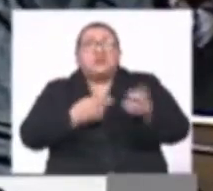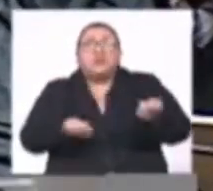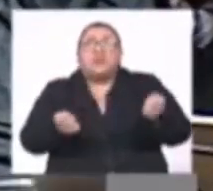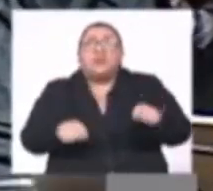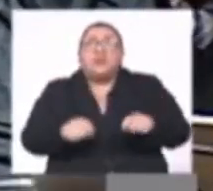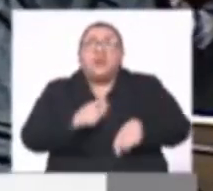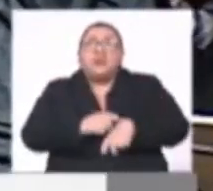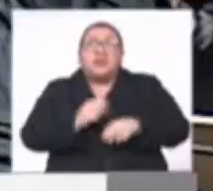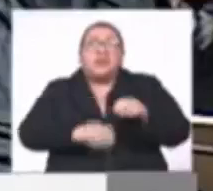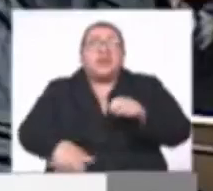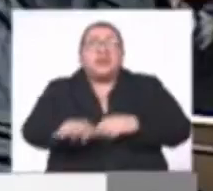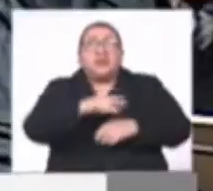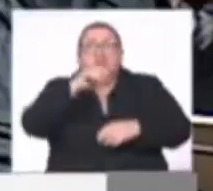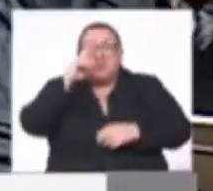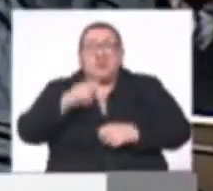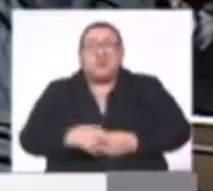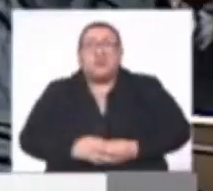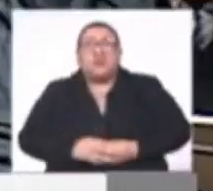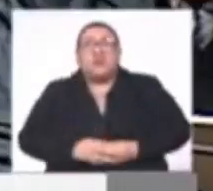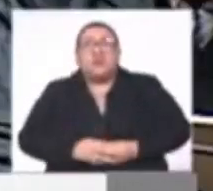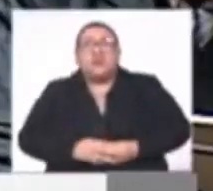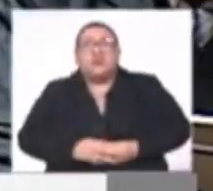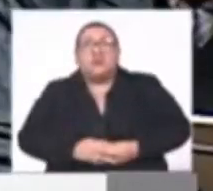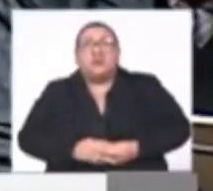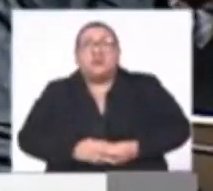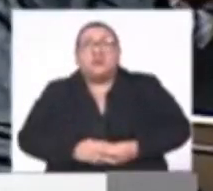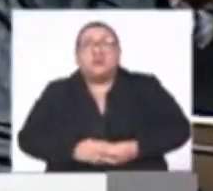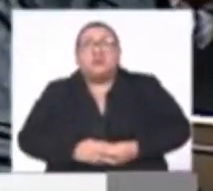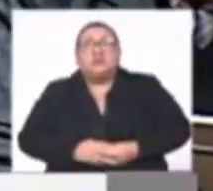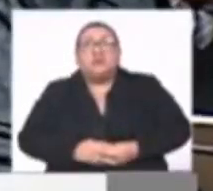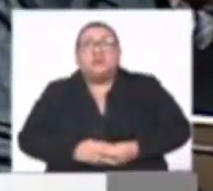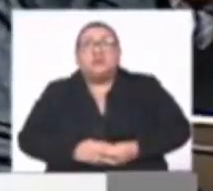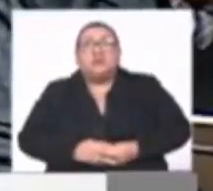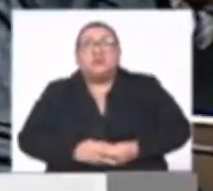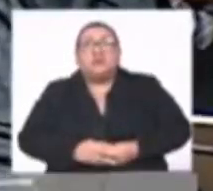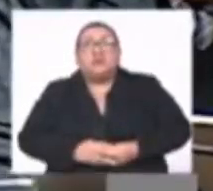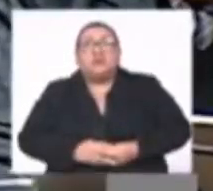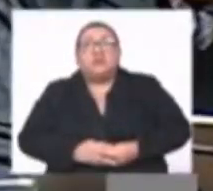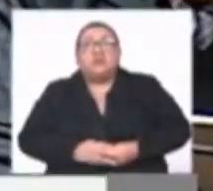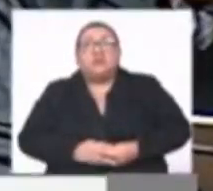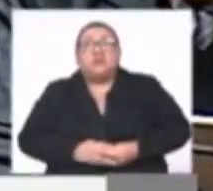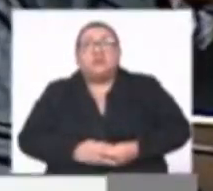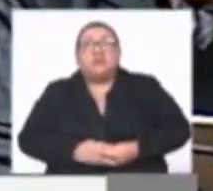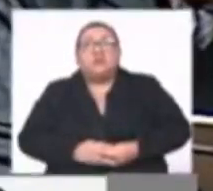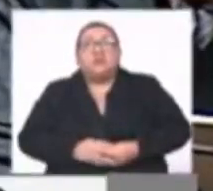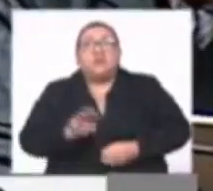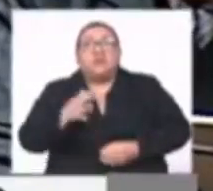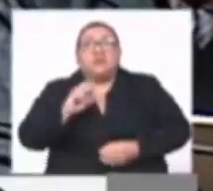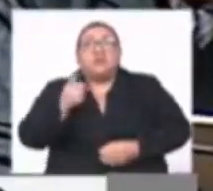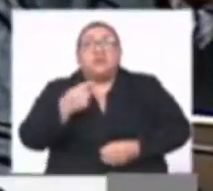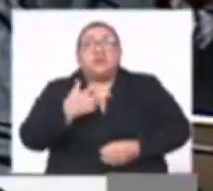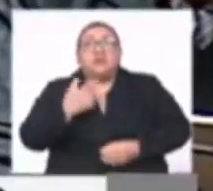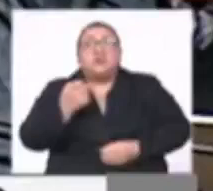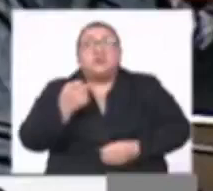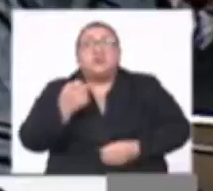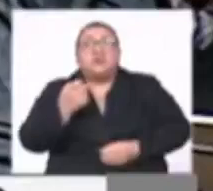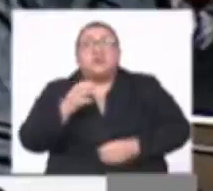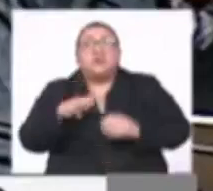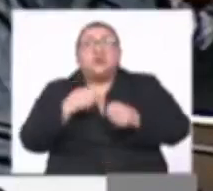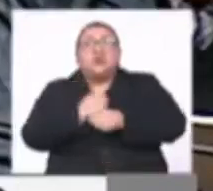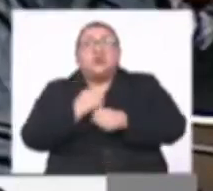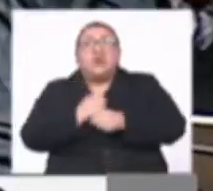paralizadas en el territorio nacional, las cuales ascienden a la preocupante cifra de 2.324